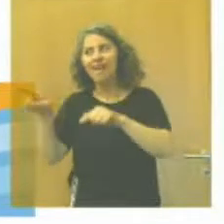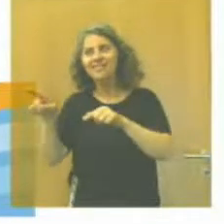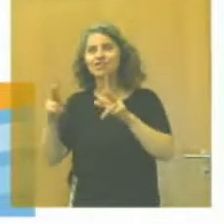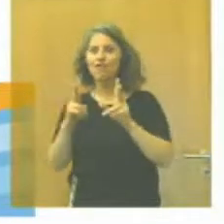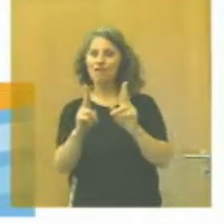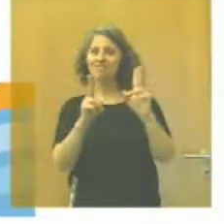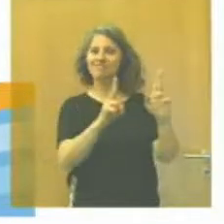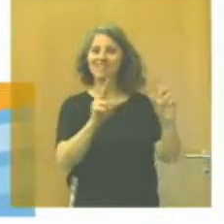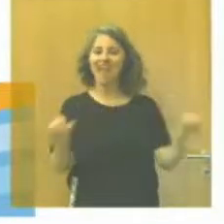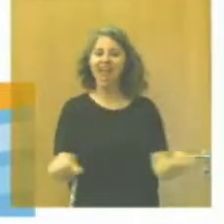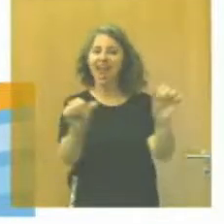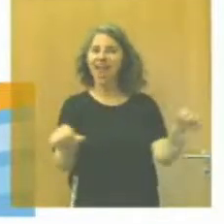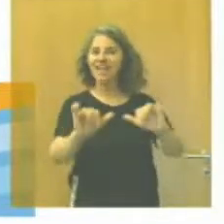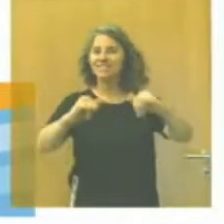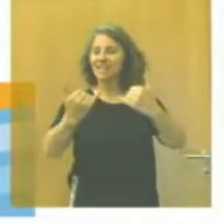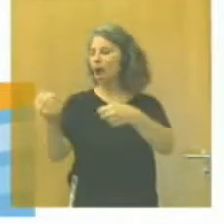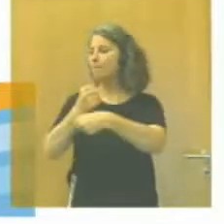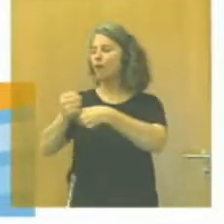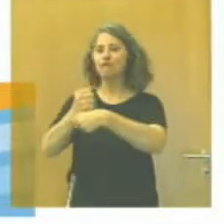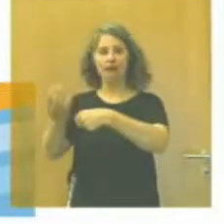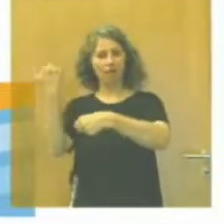fases de implementación una vez ya